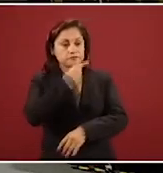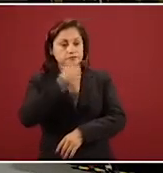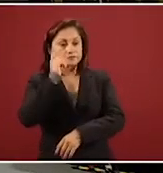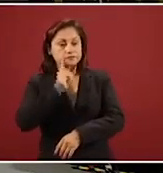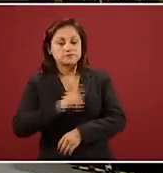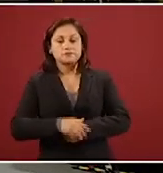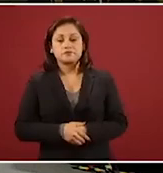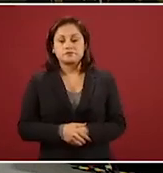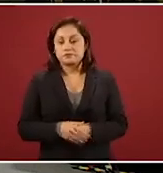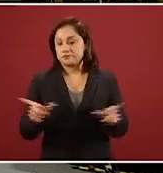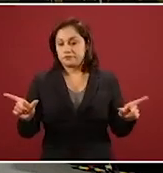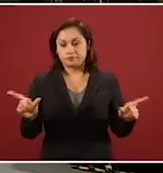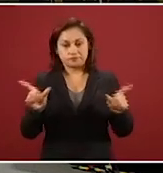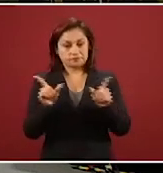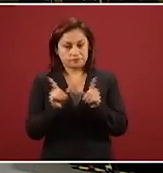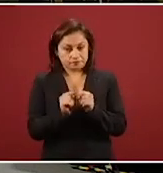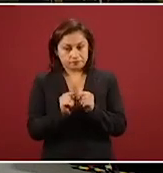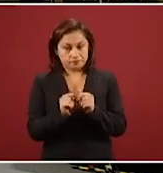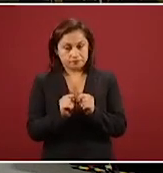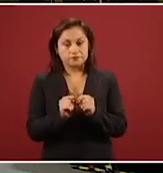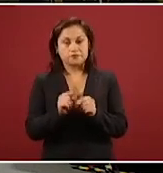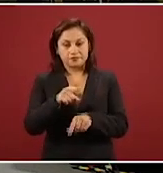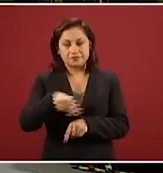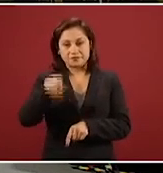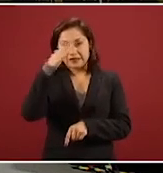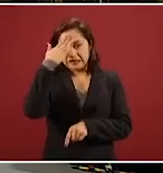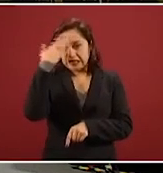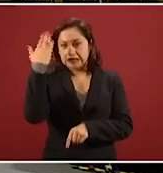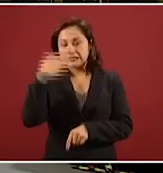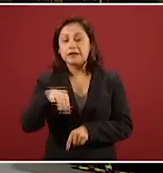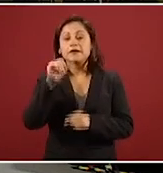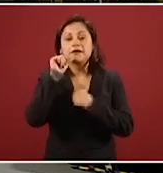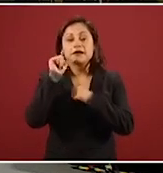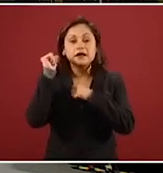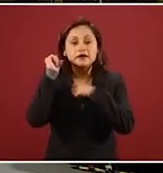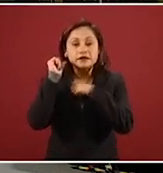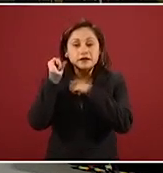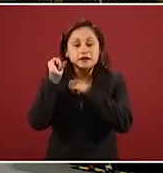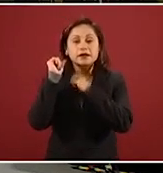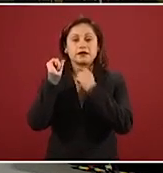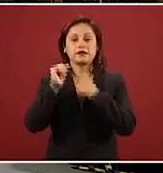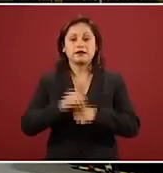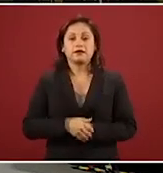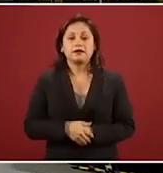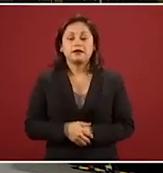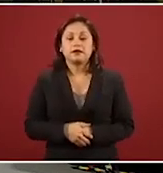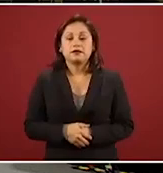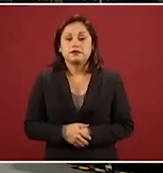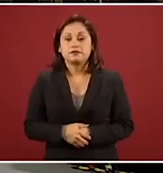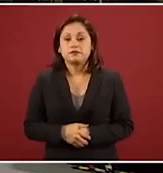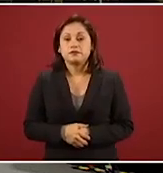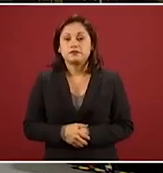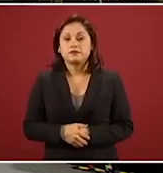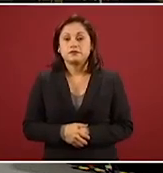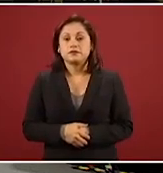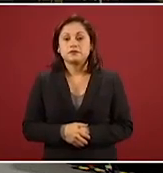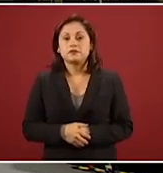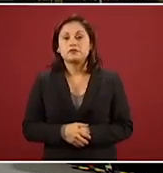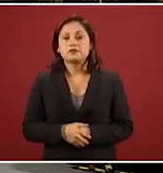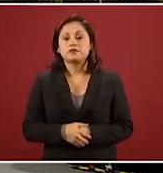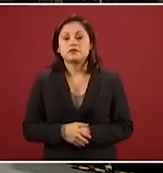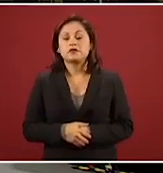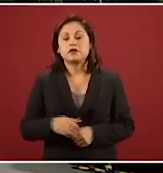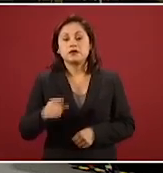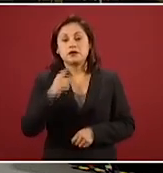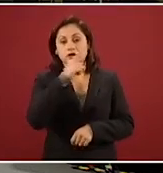breve, señalar que, como ya es de su conocimiento, el día de ayer se aprobó en la House of